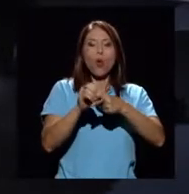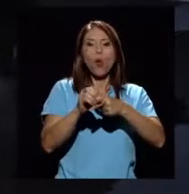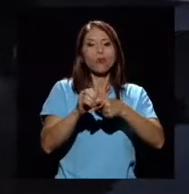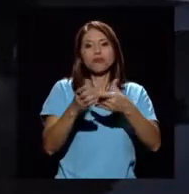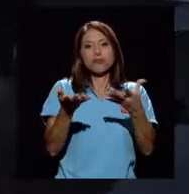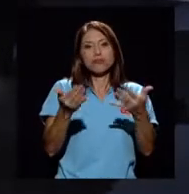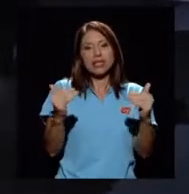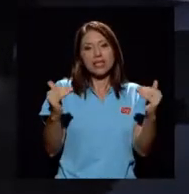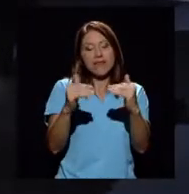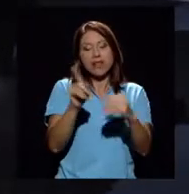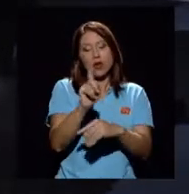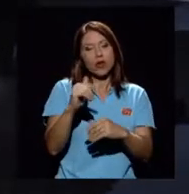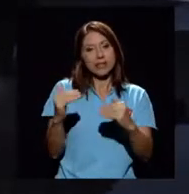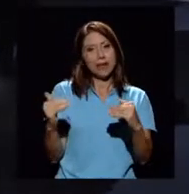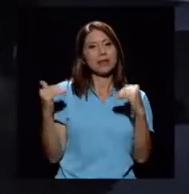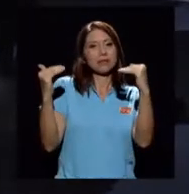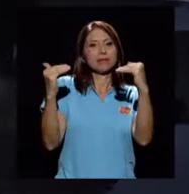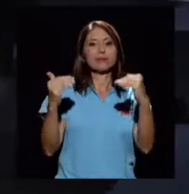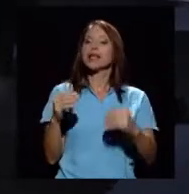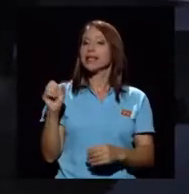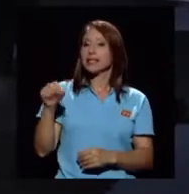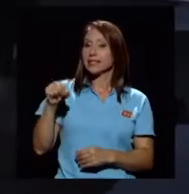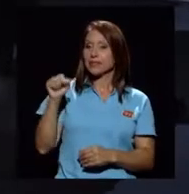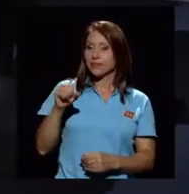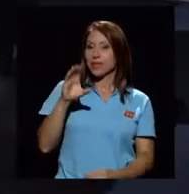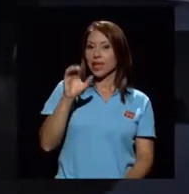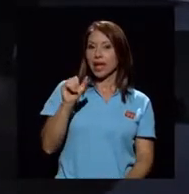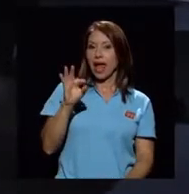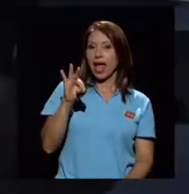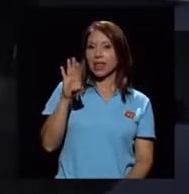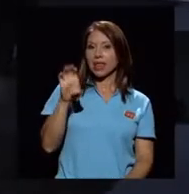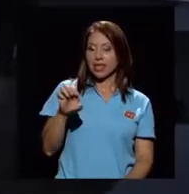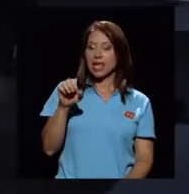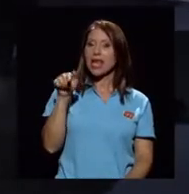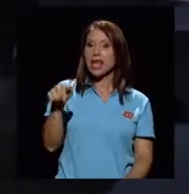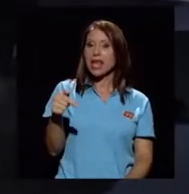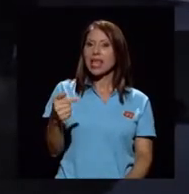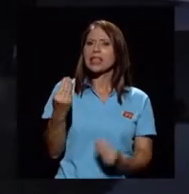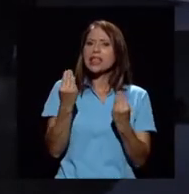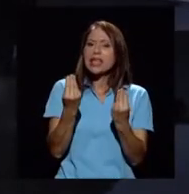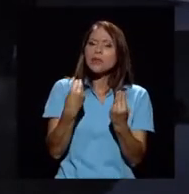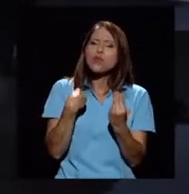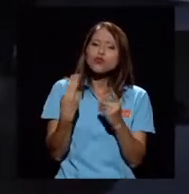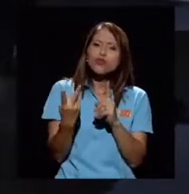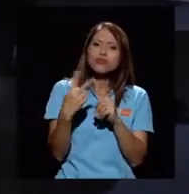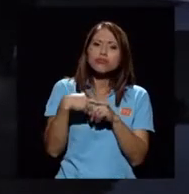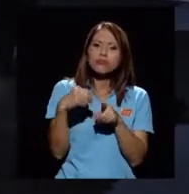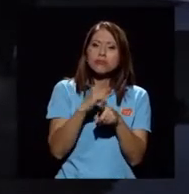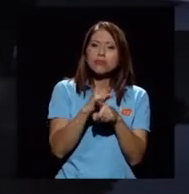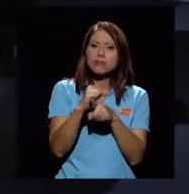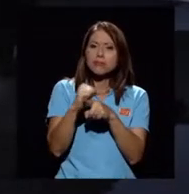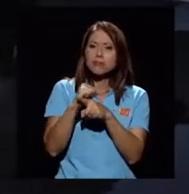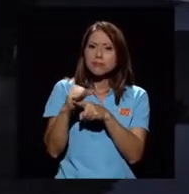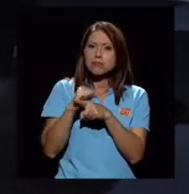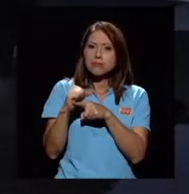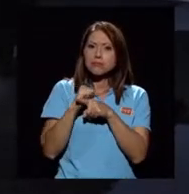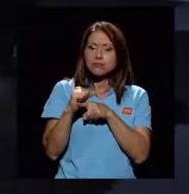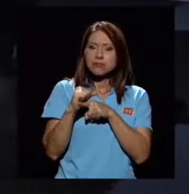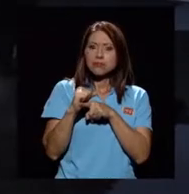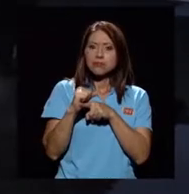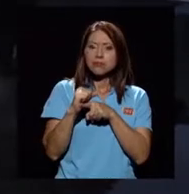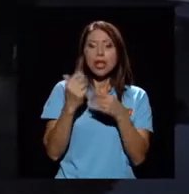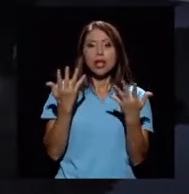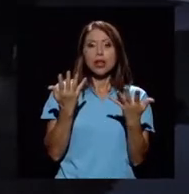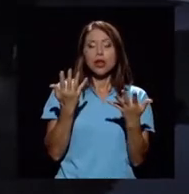particulares en términos de enseñanza de CATIE es que hay mucha práctica, ¿verdad? Uh-huh. Los estudiantes,